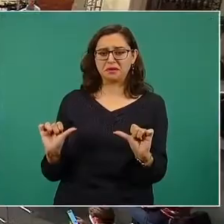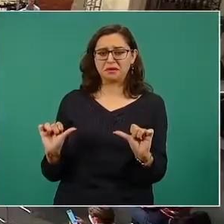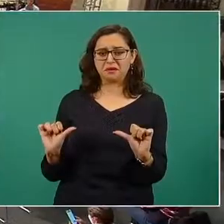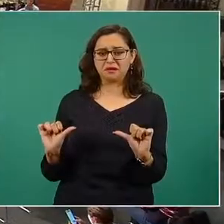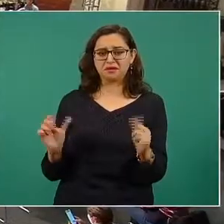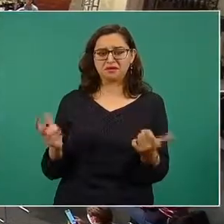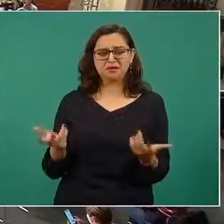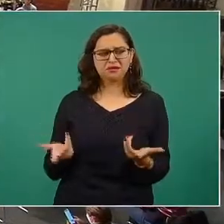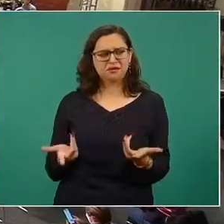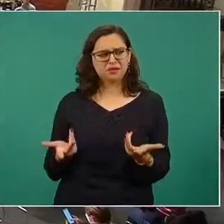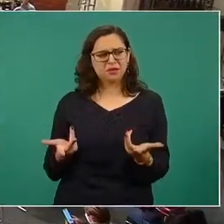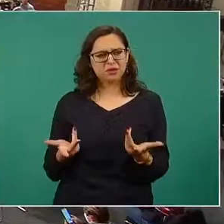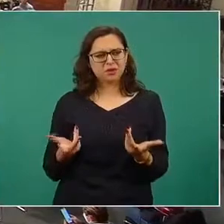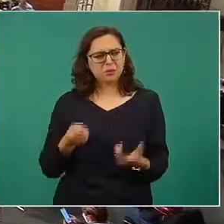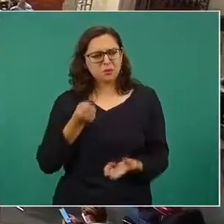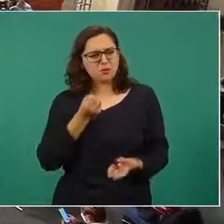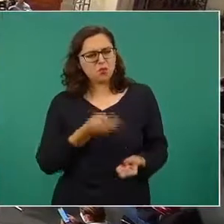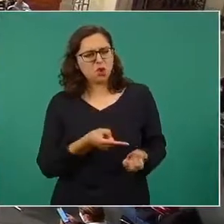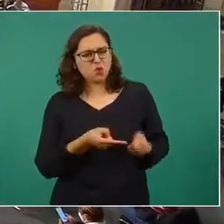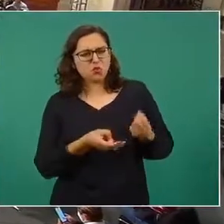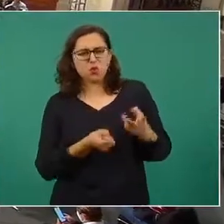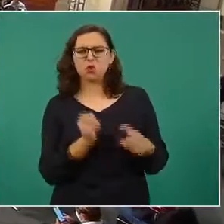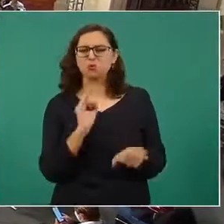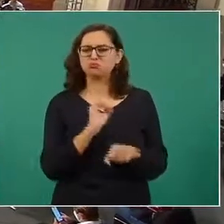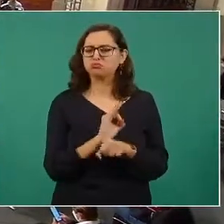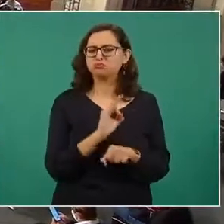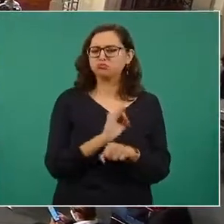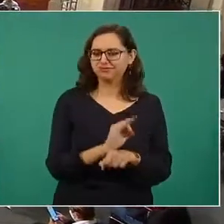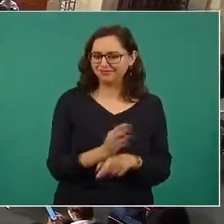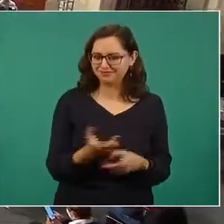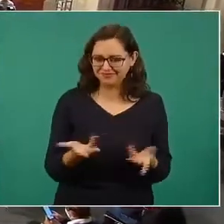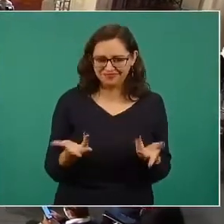gozan de privilegios.